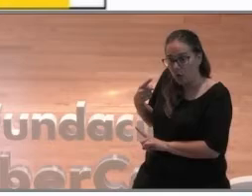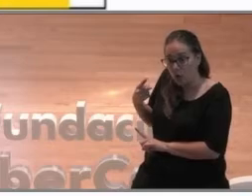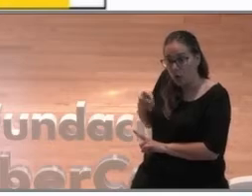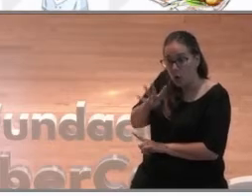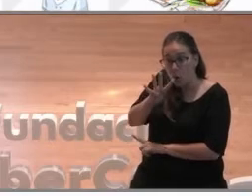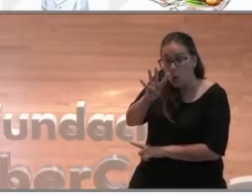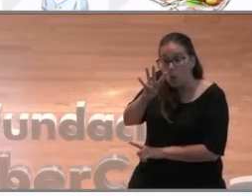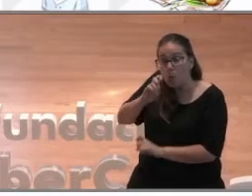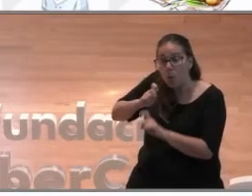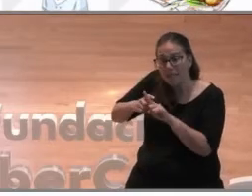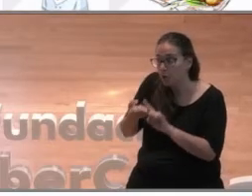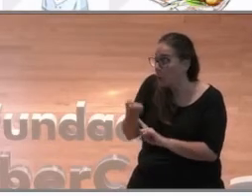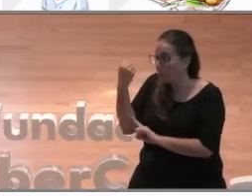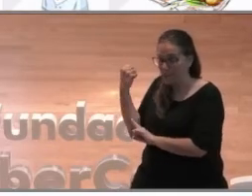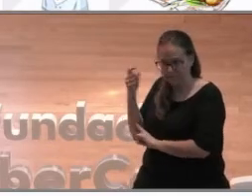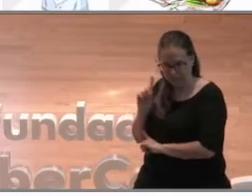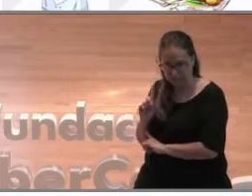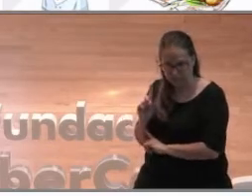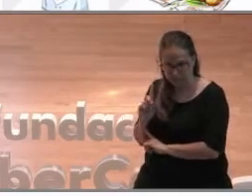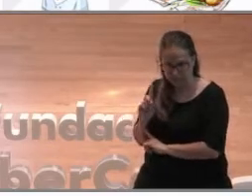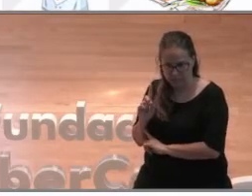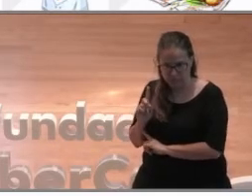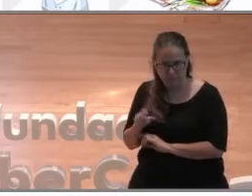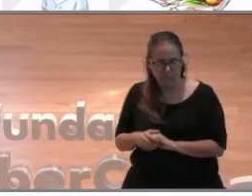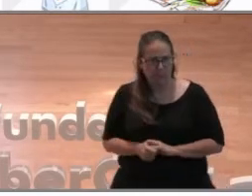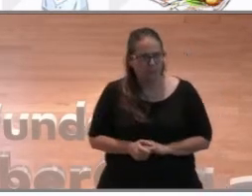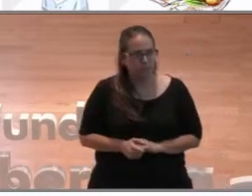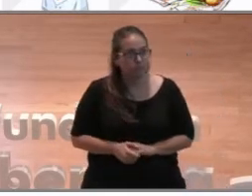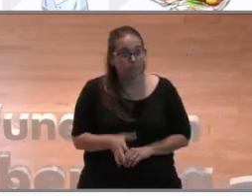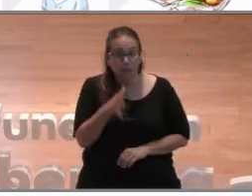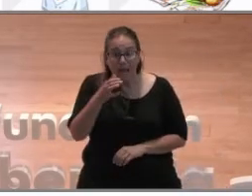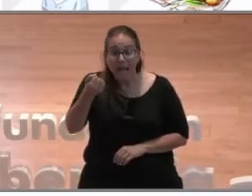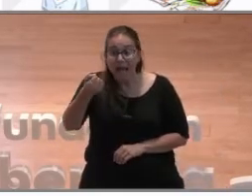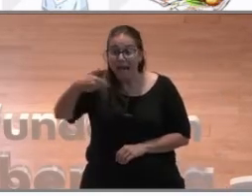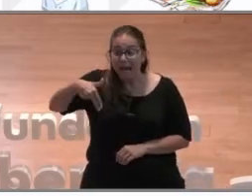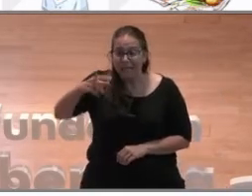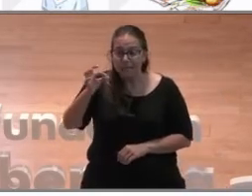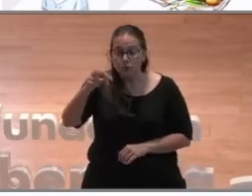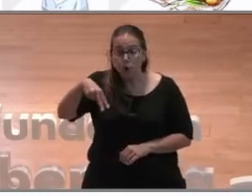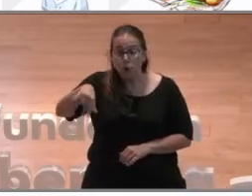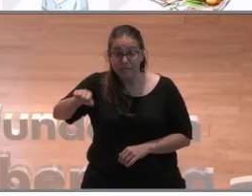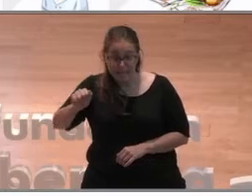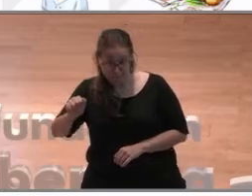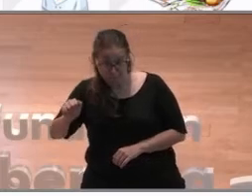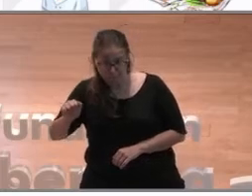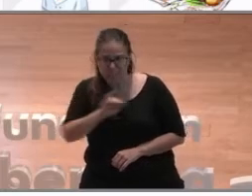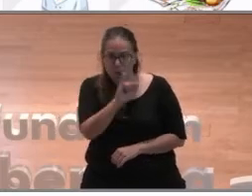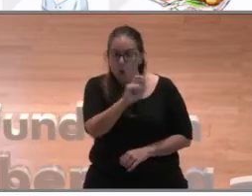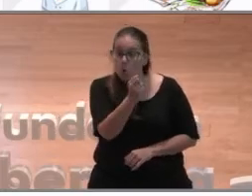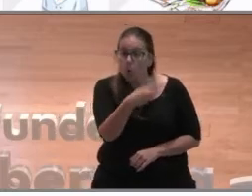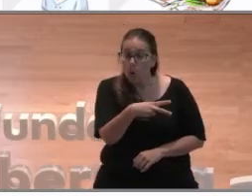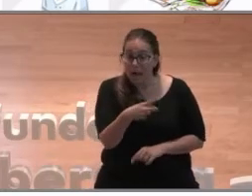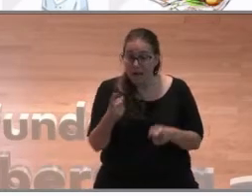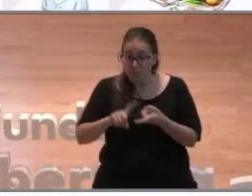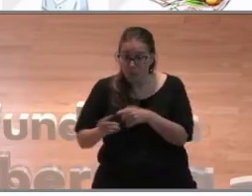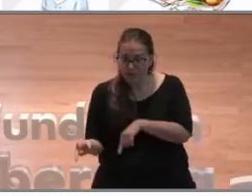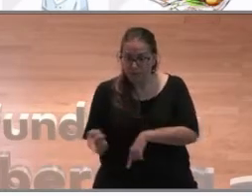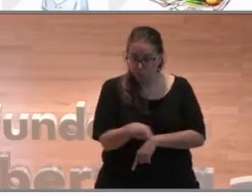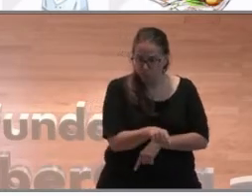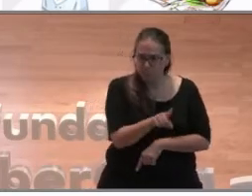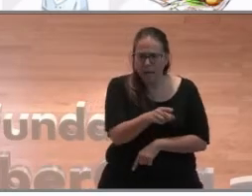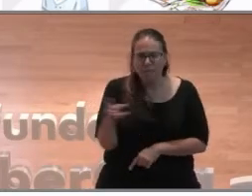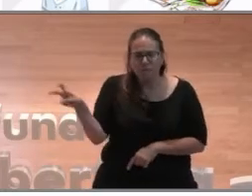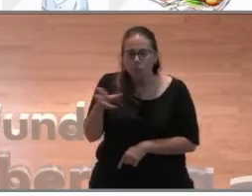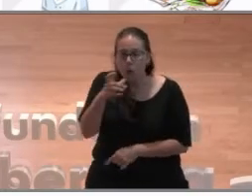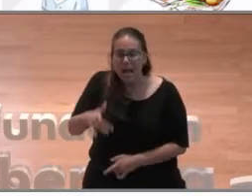esto nos tiene que hacer pensar. Y bueno, y vamos con Antonia. Antonia, la mujer de Juan, nos vino con una gastroenteritis. Una